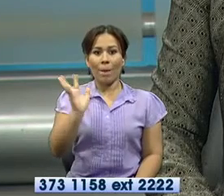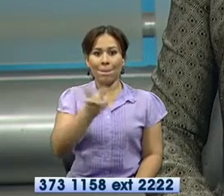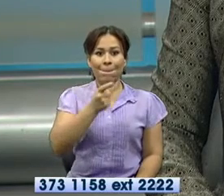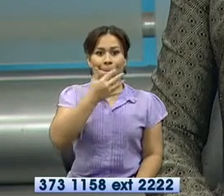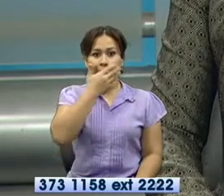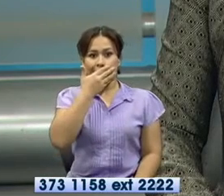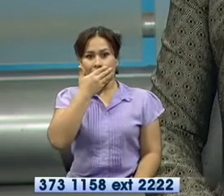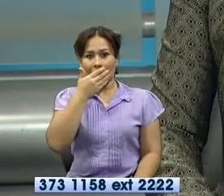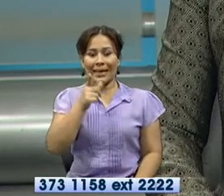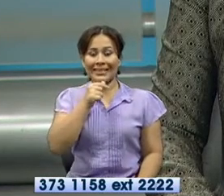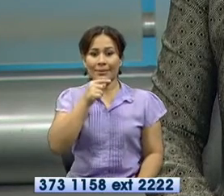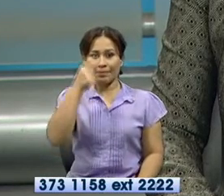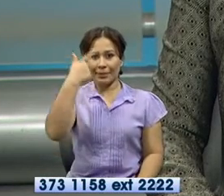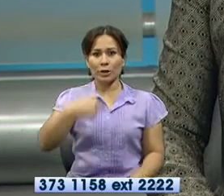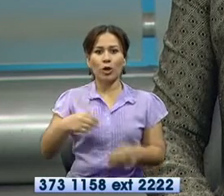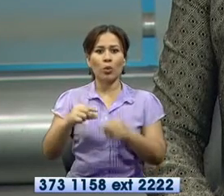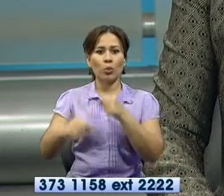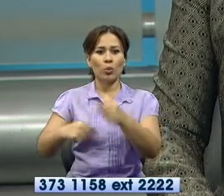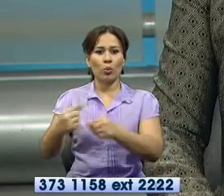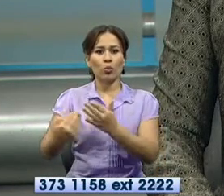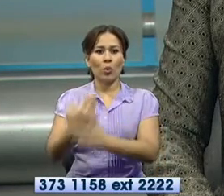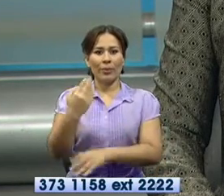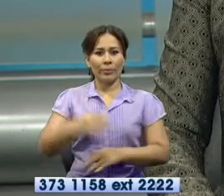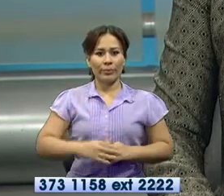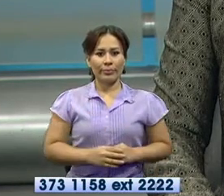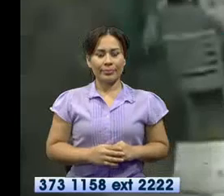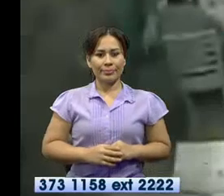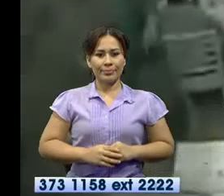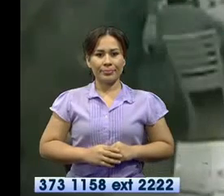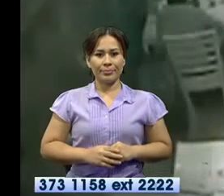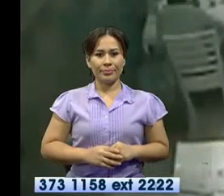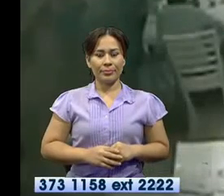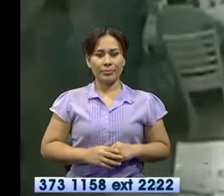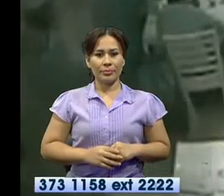cartel Jalisco Nueva Generación.